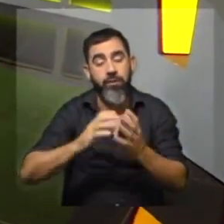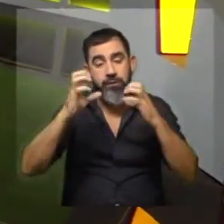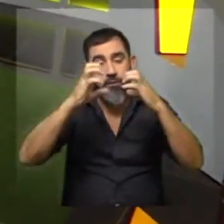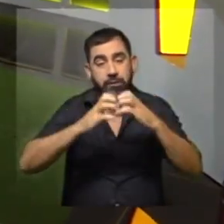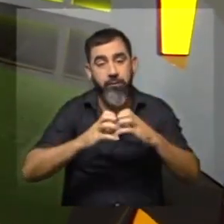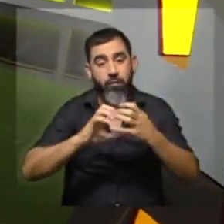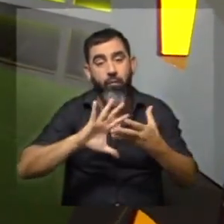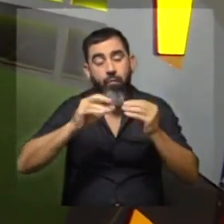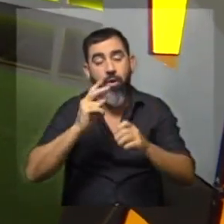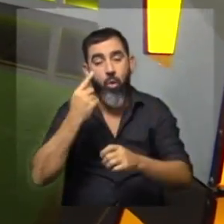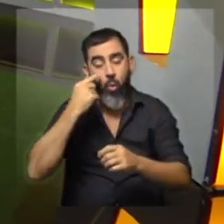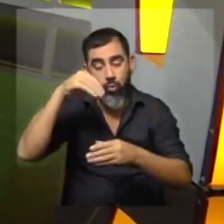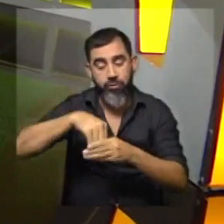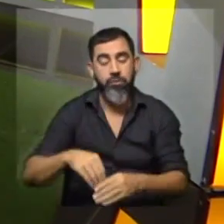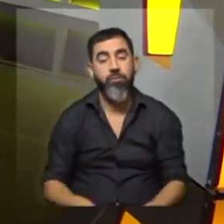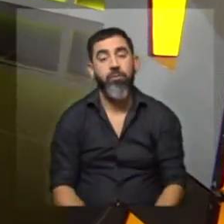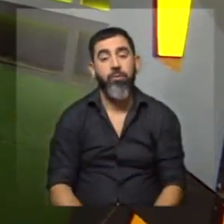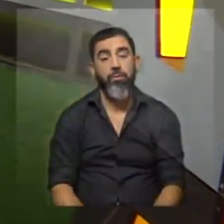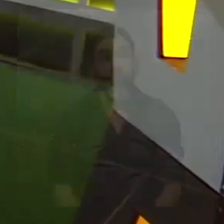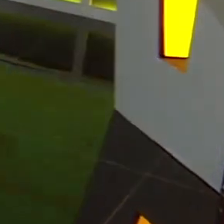y de las maneras de conocerlo.